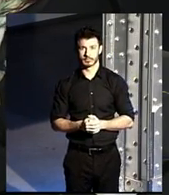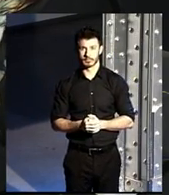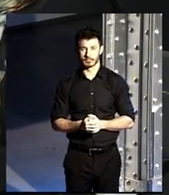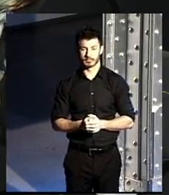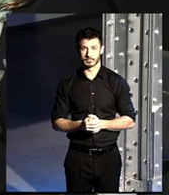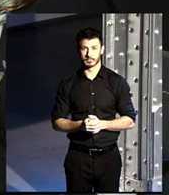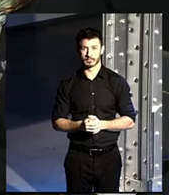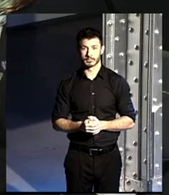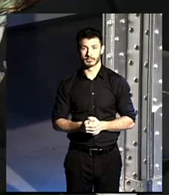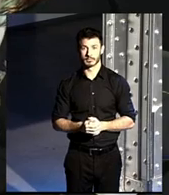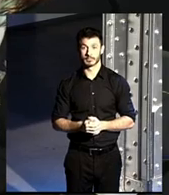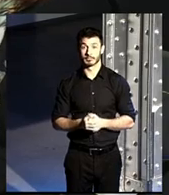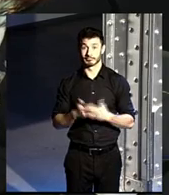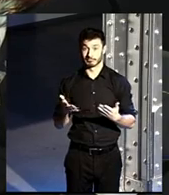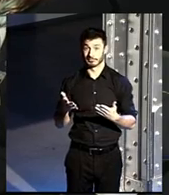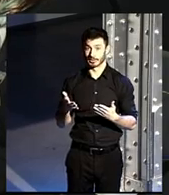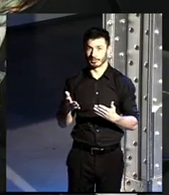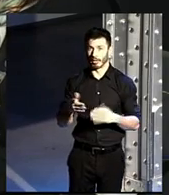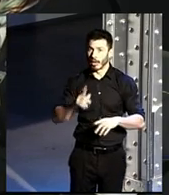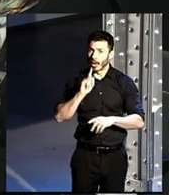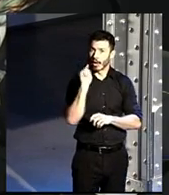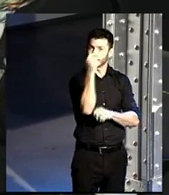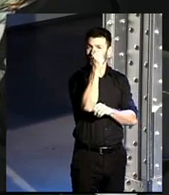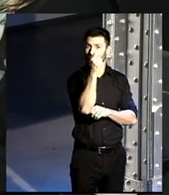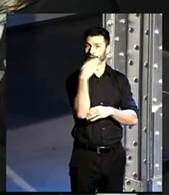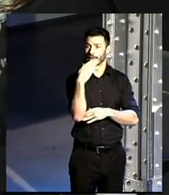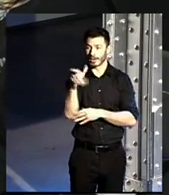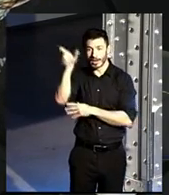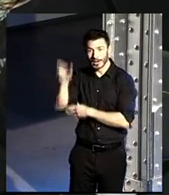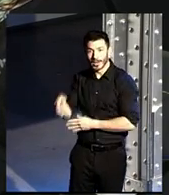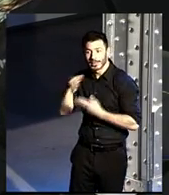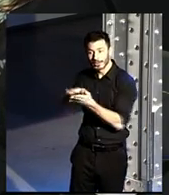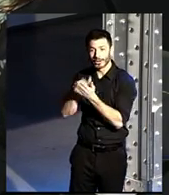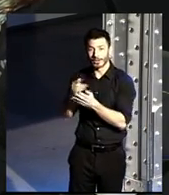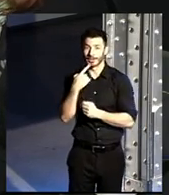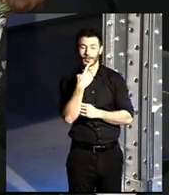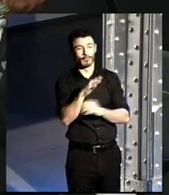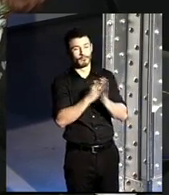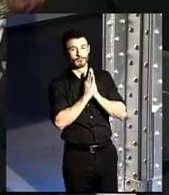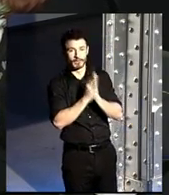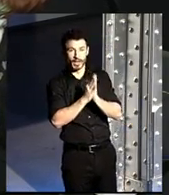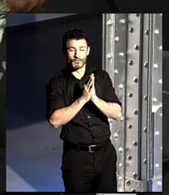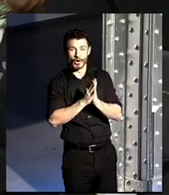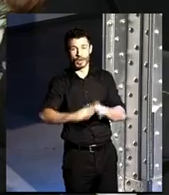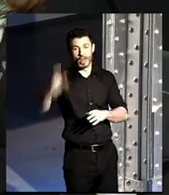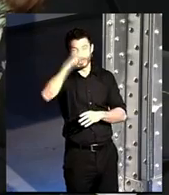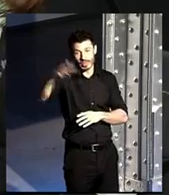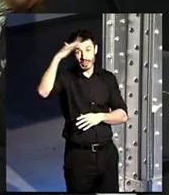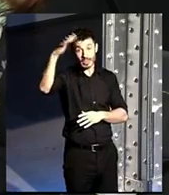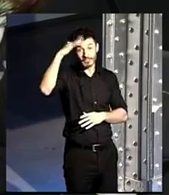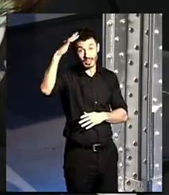science fiction. Todo este éxito se debe a que su editor le impidió escribir ciencia ficción. Ojalá alguien hubiera hecho eso por